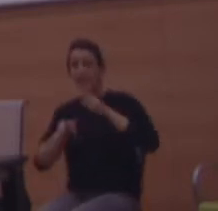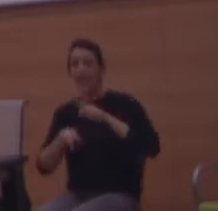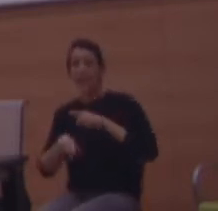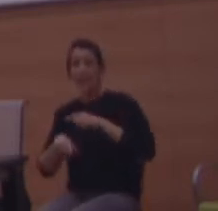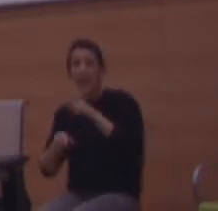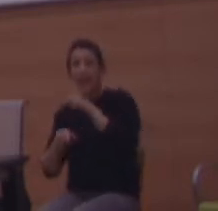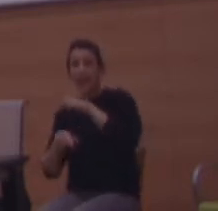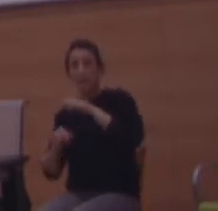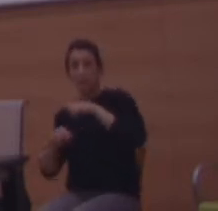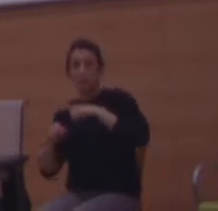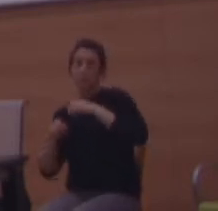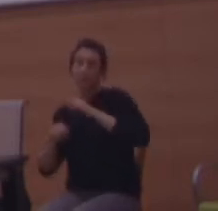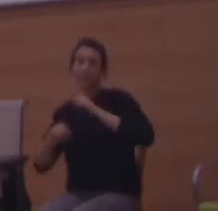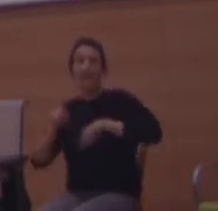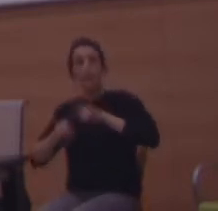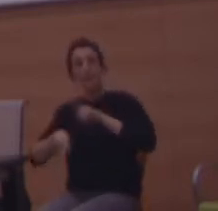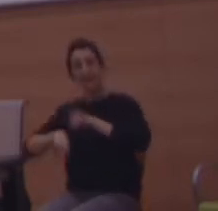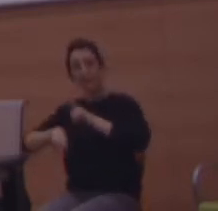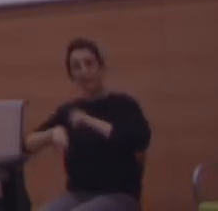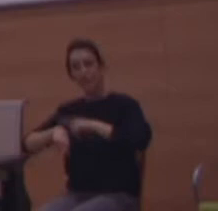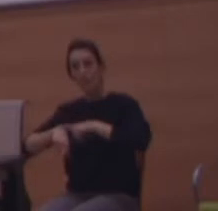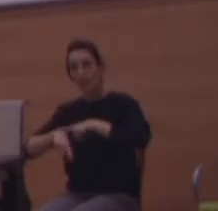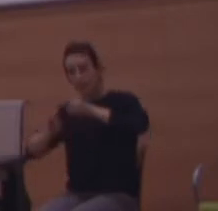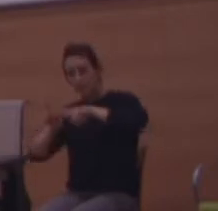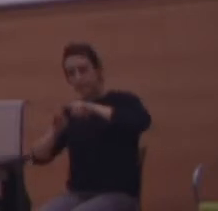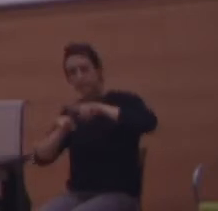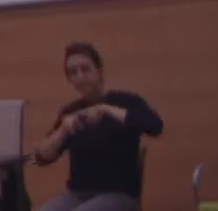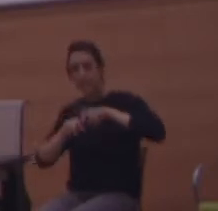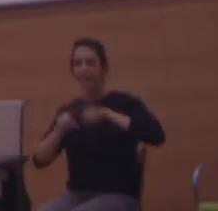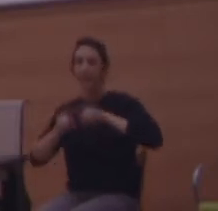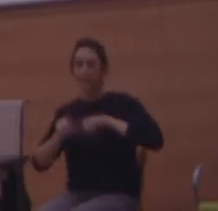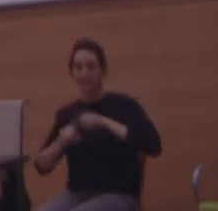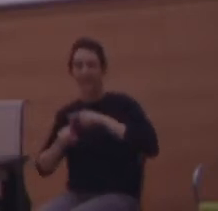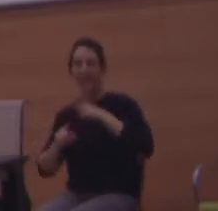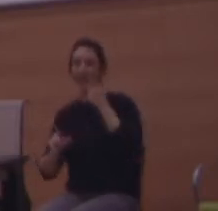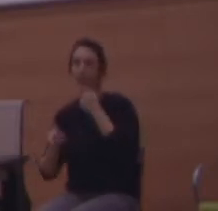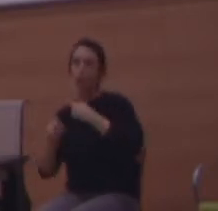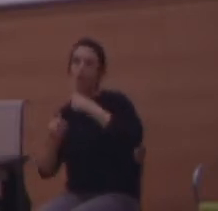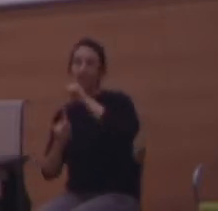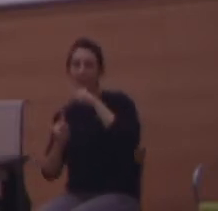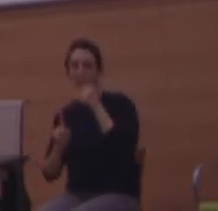periódica, según la tabla de riesgo que también nos ha comentado antes Juan Antolín.